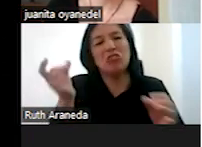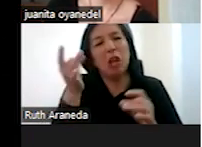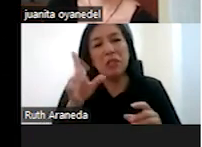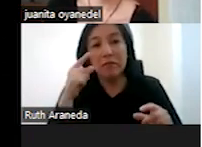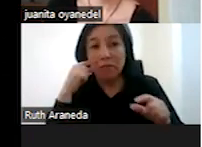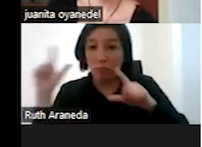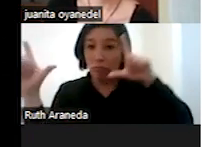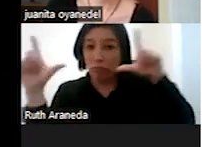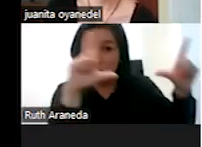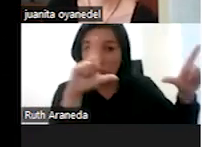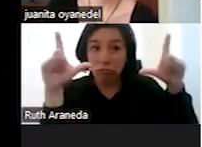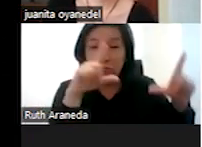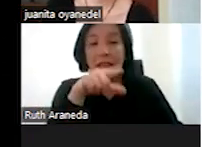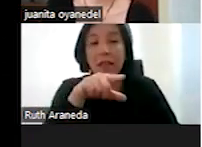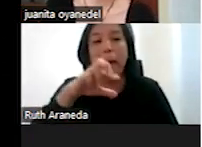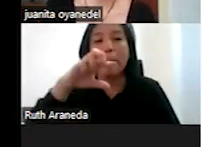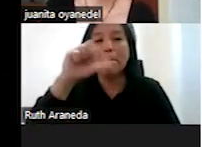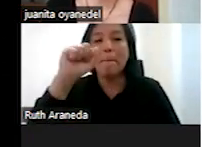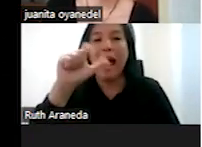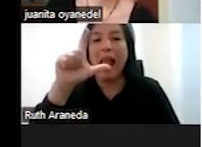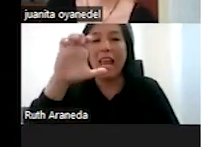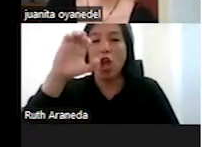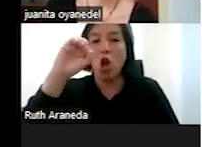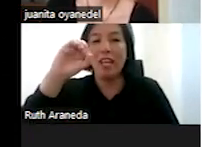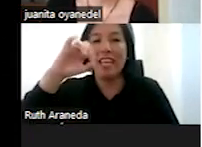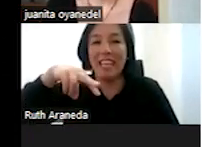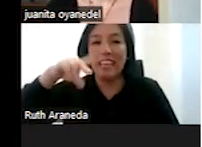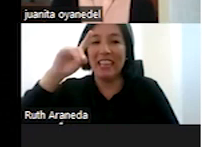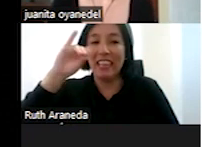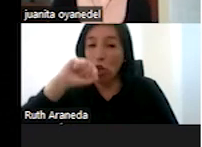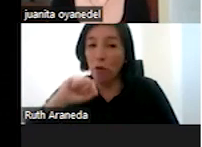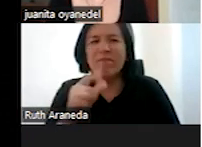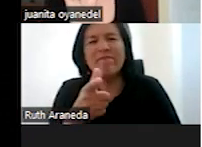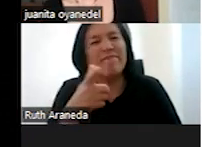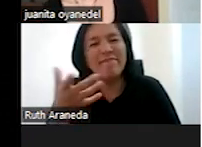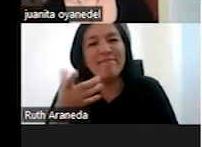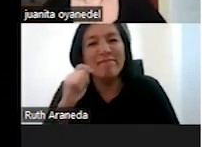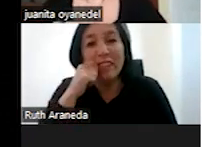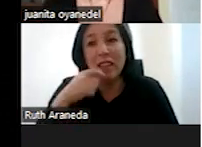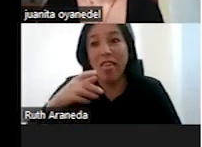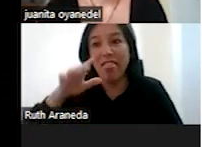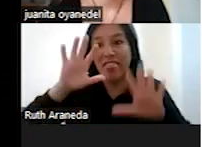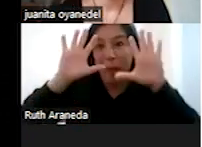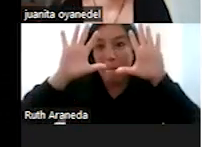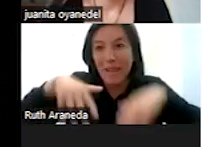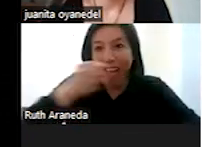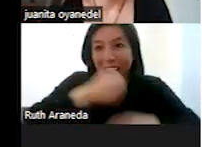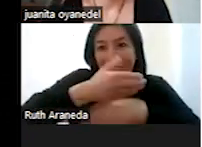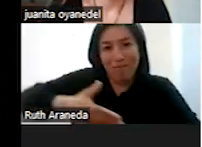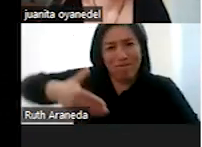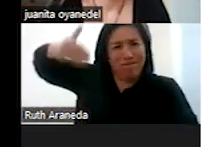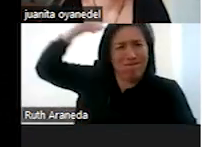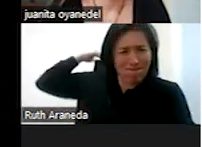imágenes. Aquí en el periodo paleoindo, básicamente les contaba que parte desde hace 10.000 años hacia atrás. Ah,